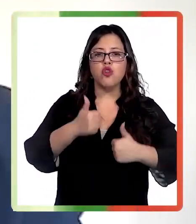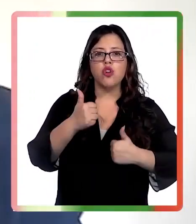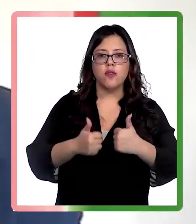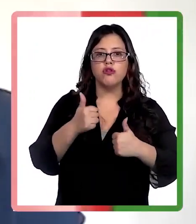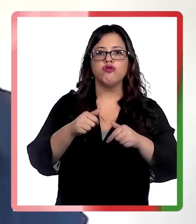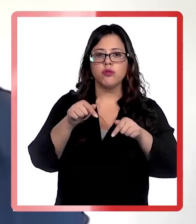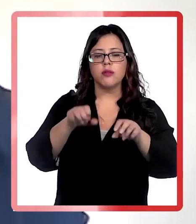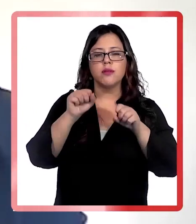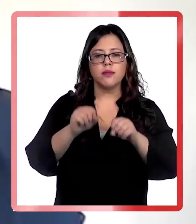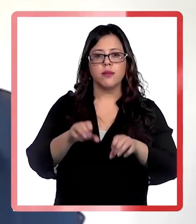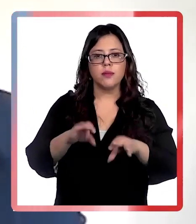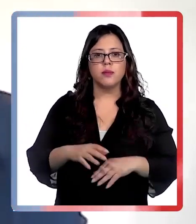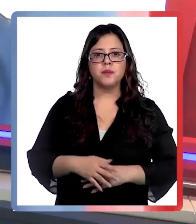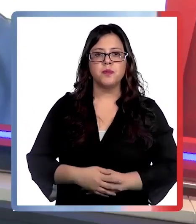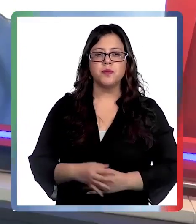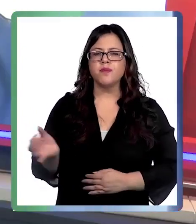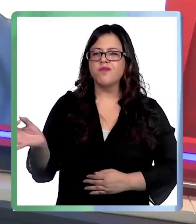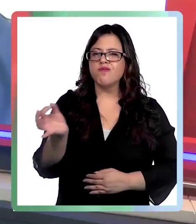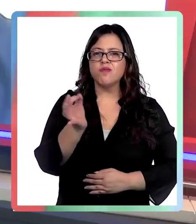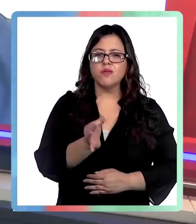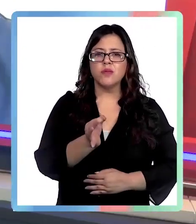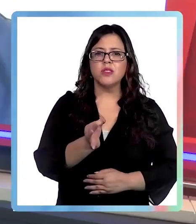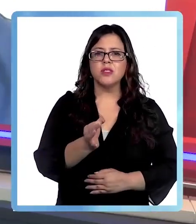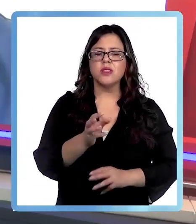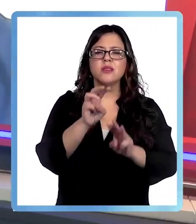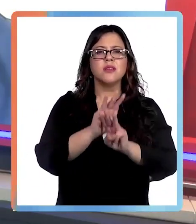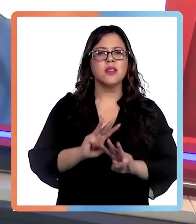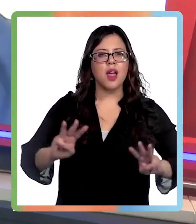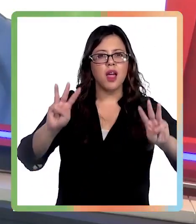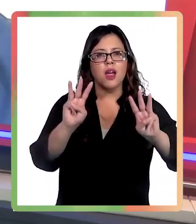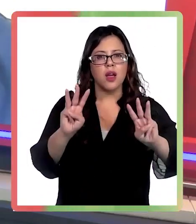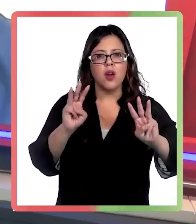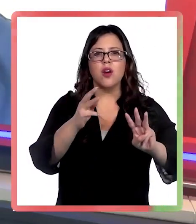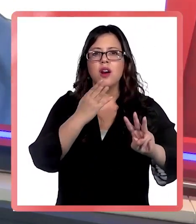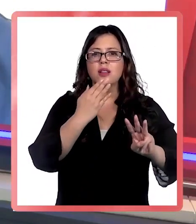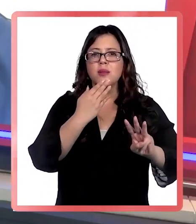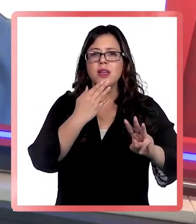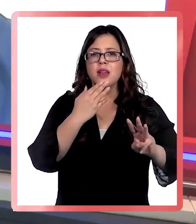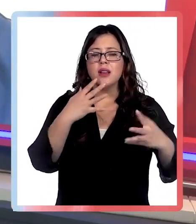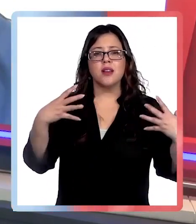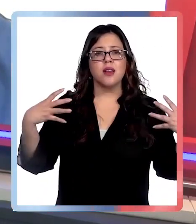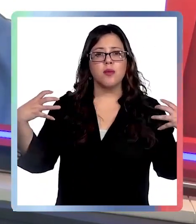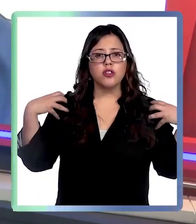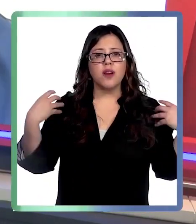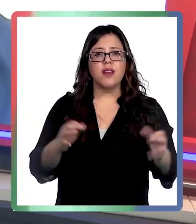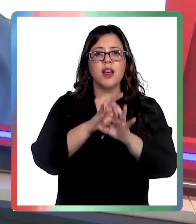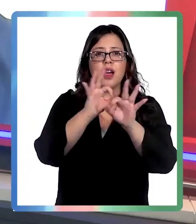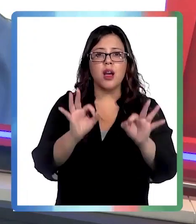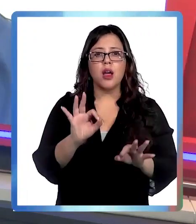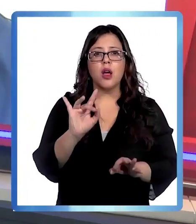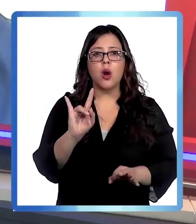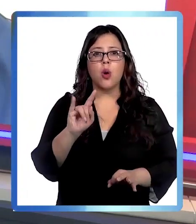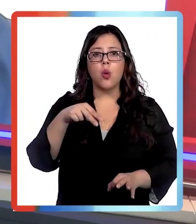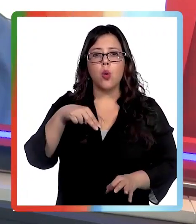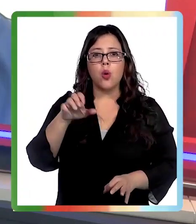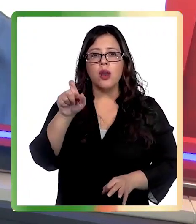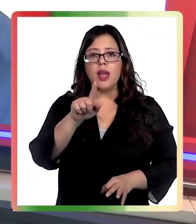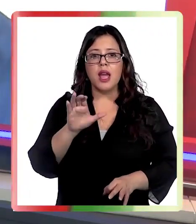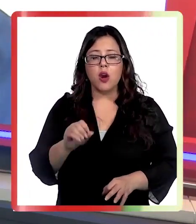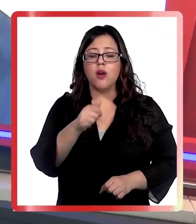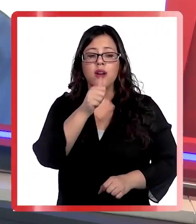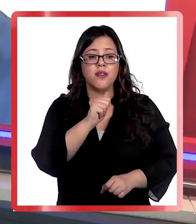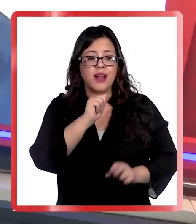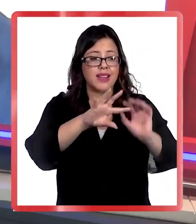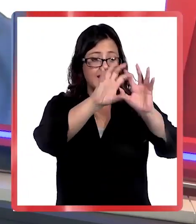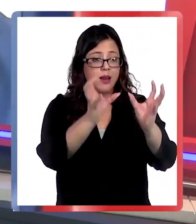profesional en relación a esta formación. ¿Qué dice las Naciones Unidas y el organismo encargado para la educación, la UNESCO? Que en todo el